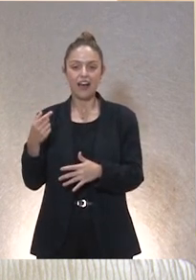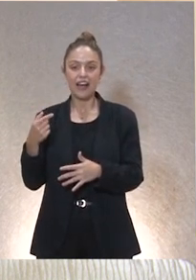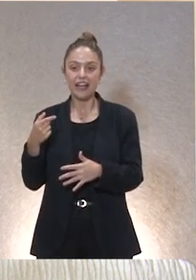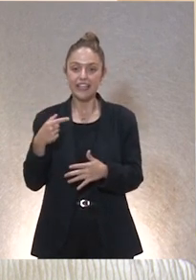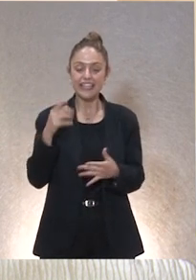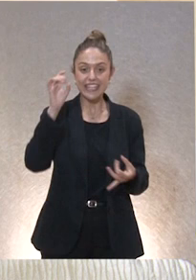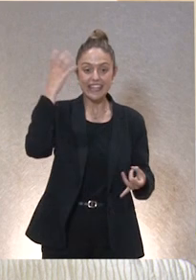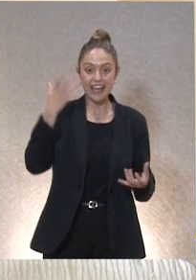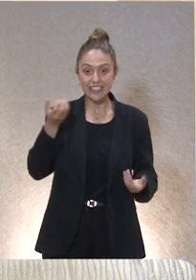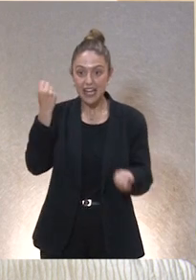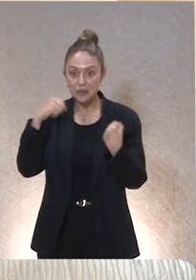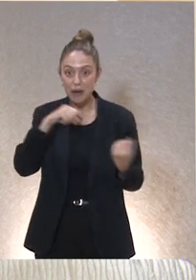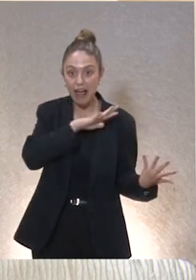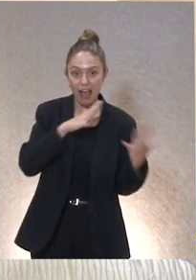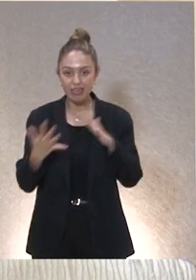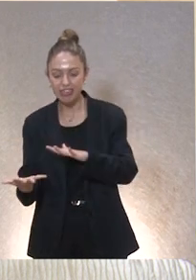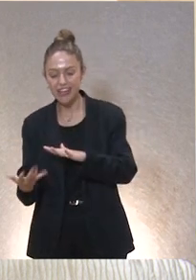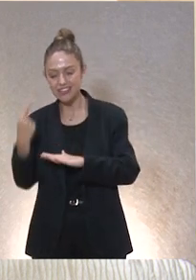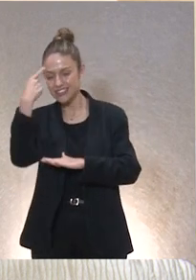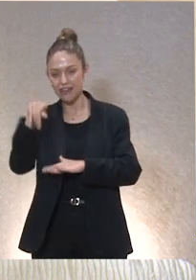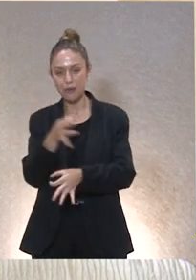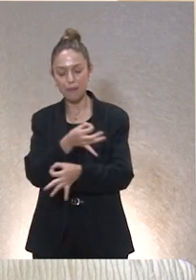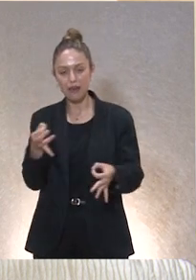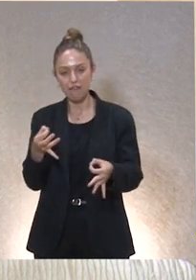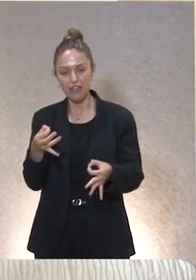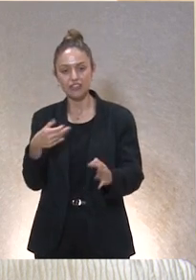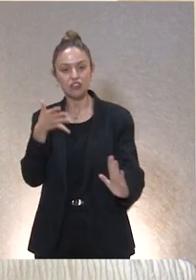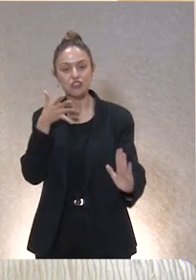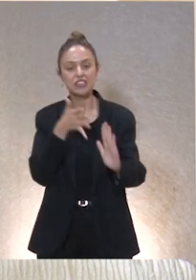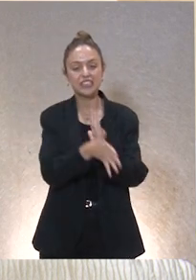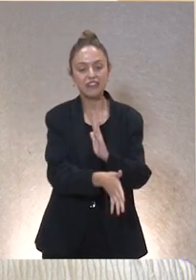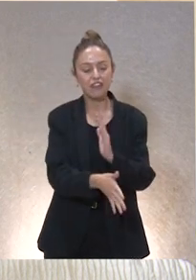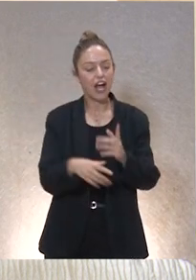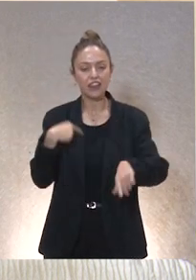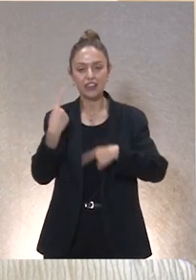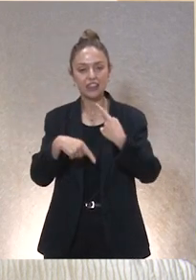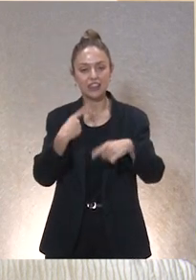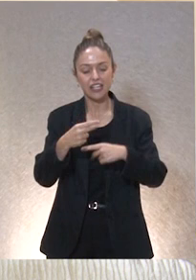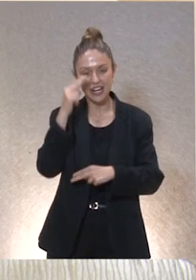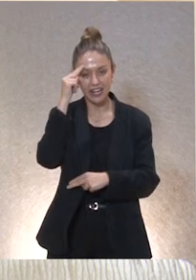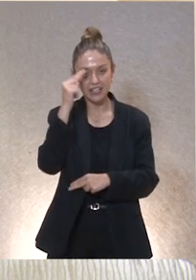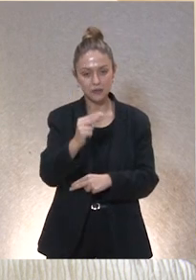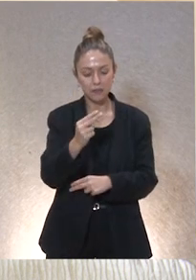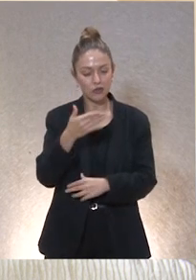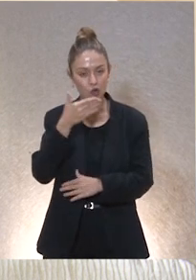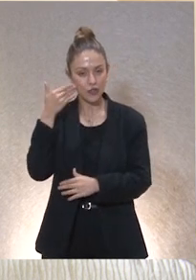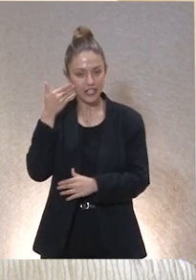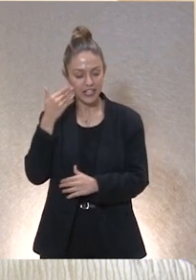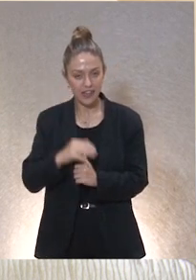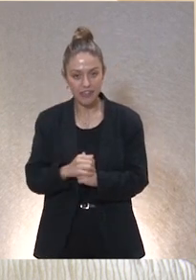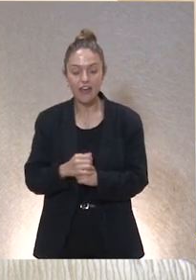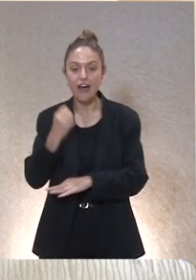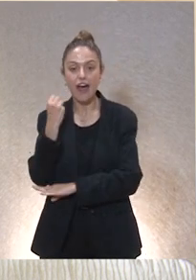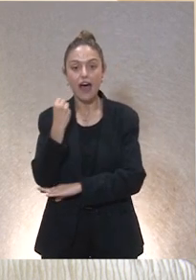ideas a la práctica Sabiendo perfectamente Qué significa en el día a día el respeto a la dignidad el